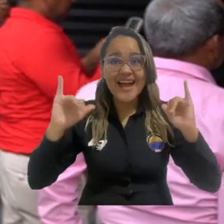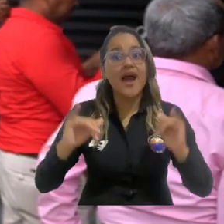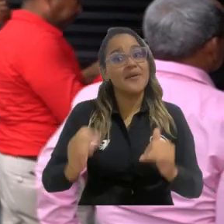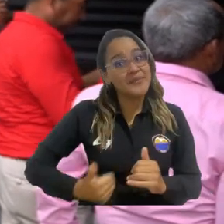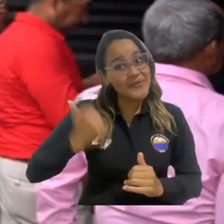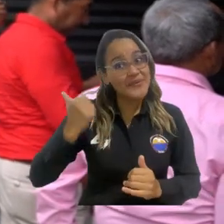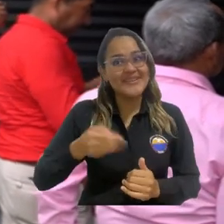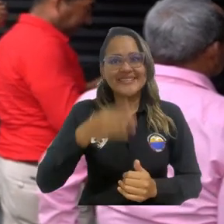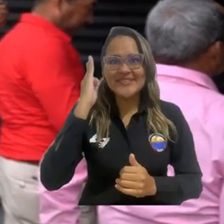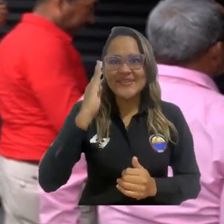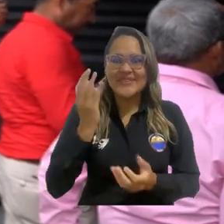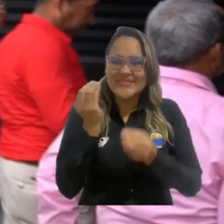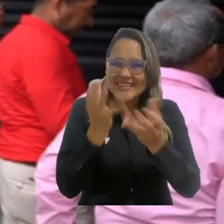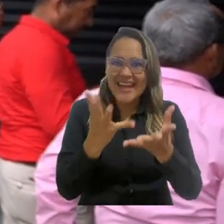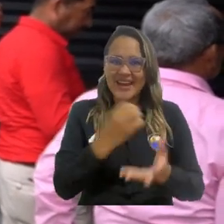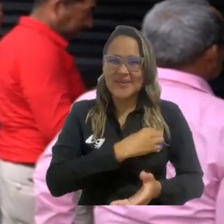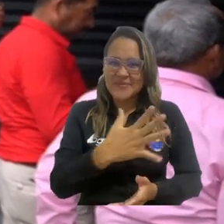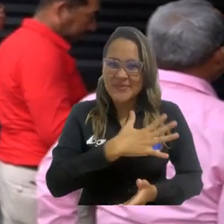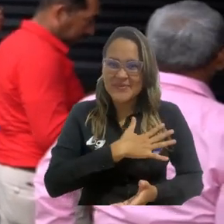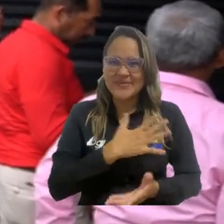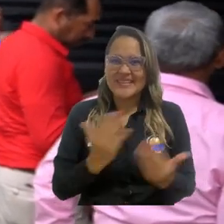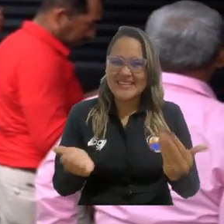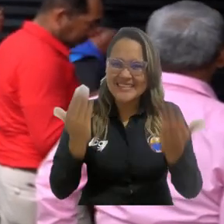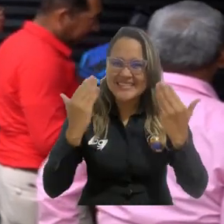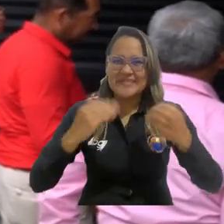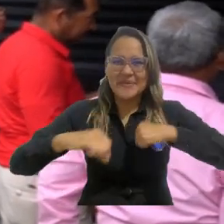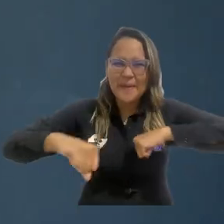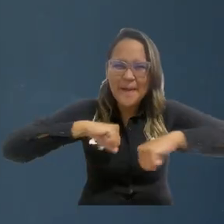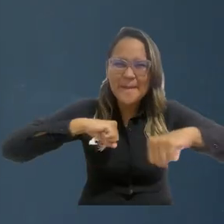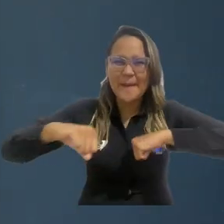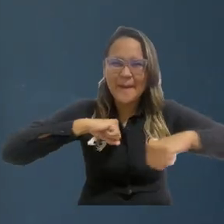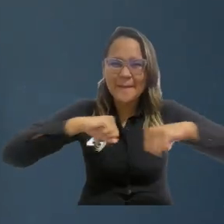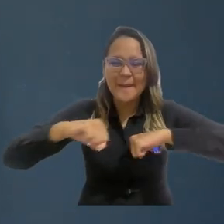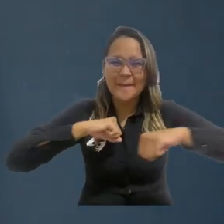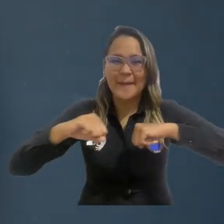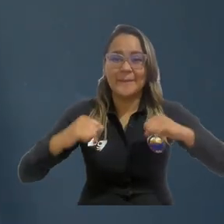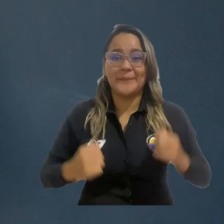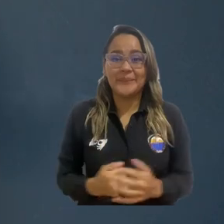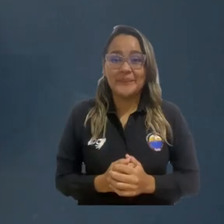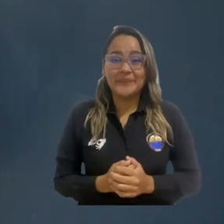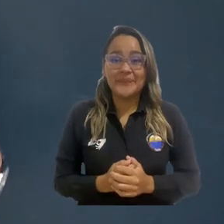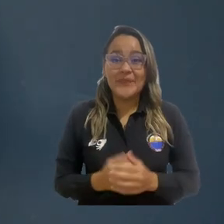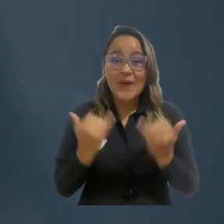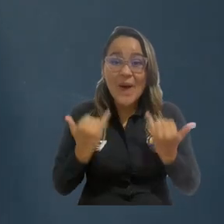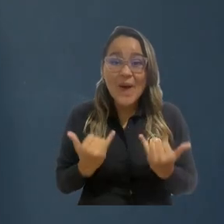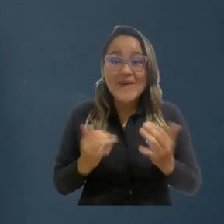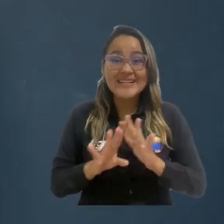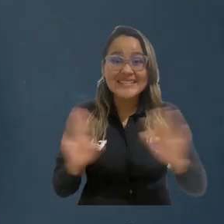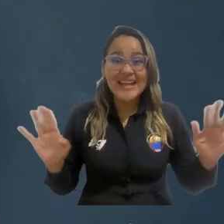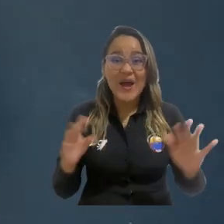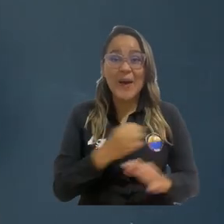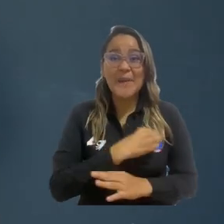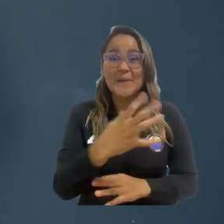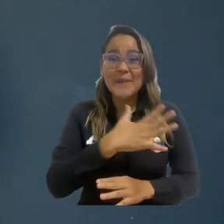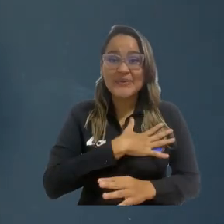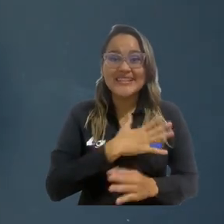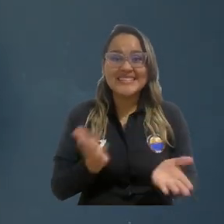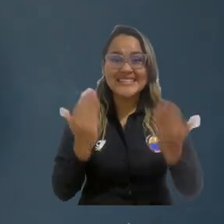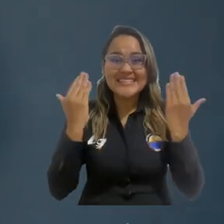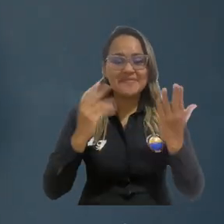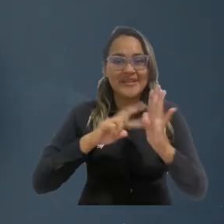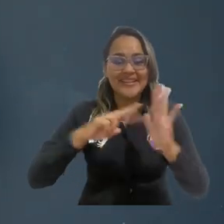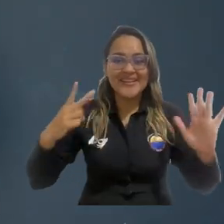vida, que es una herramienta que le estamos dando. Hoy en día tenemos la oportunidad de graduarlas como tecnólogas, ¿sí? Aportando